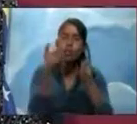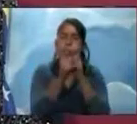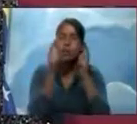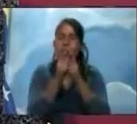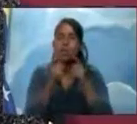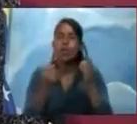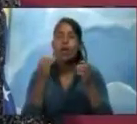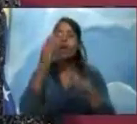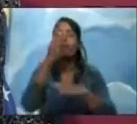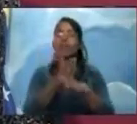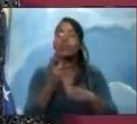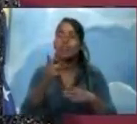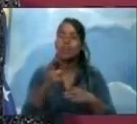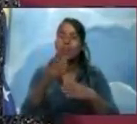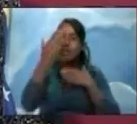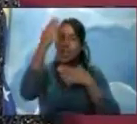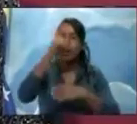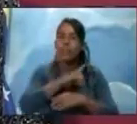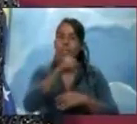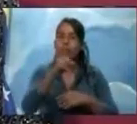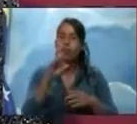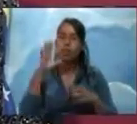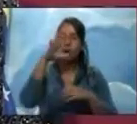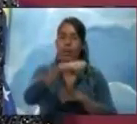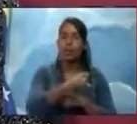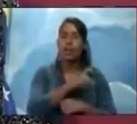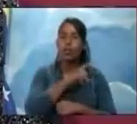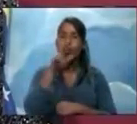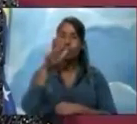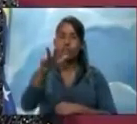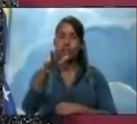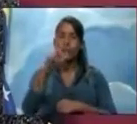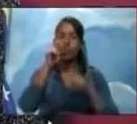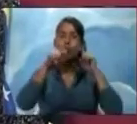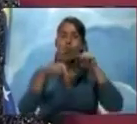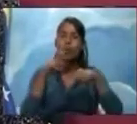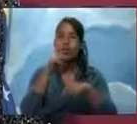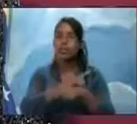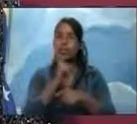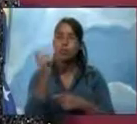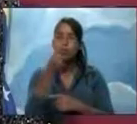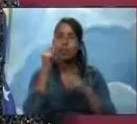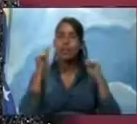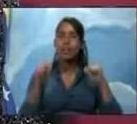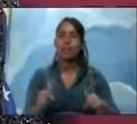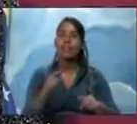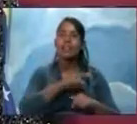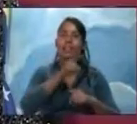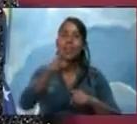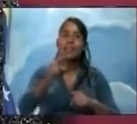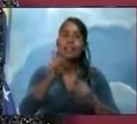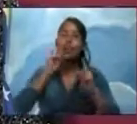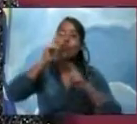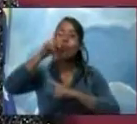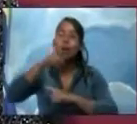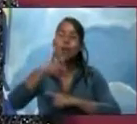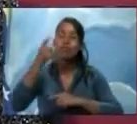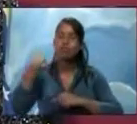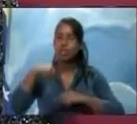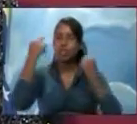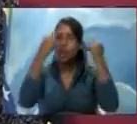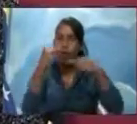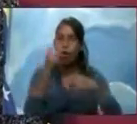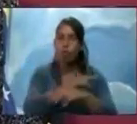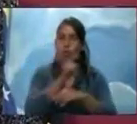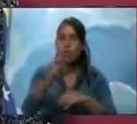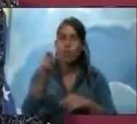salía entre ellos, y delante de él fueron arrancados 3 cuernos de los primeros, y he aquí que este cuerno tenía ojos como de